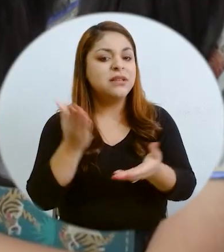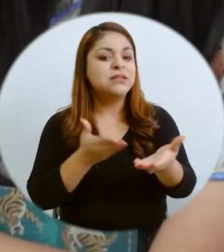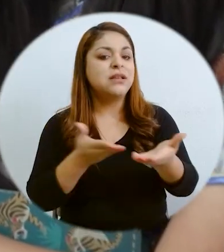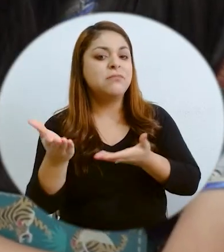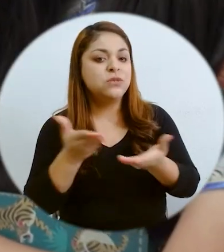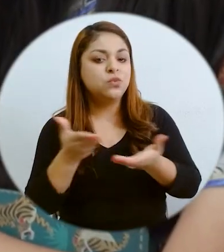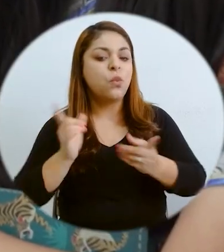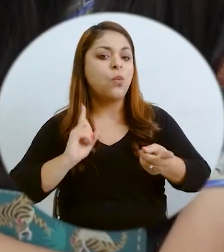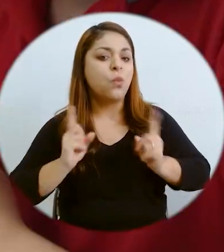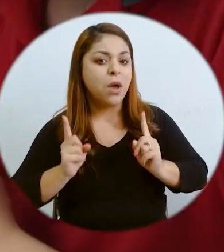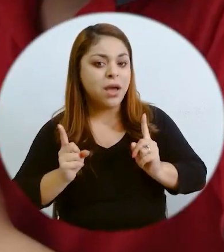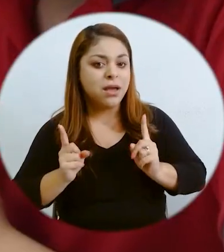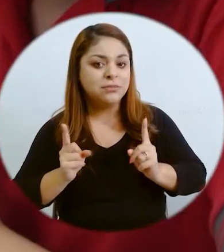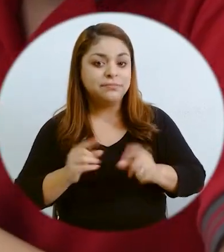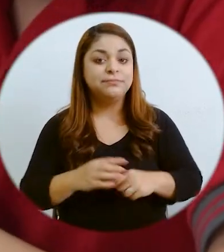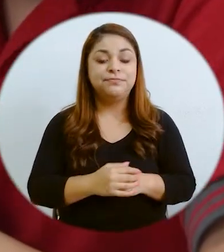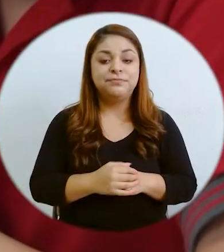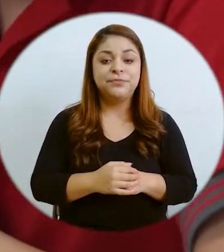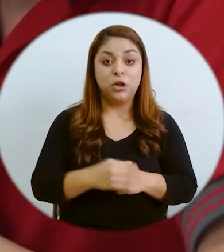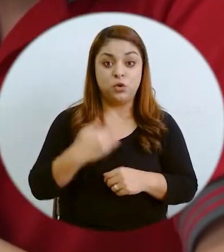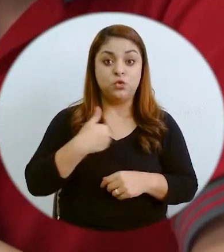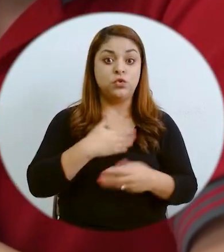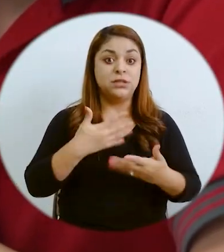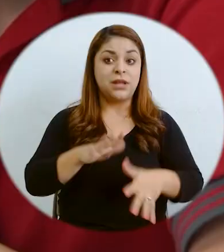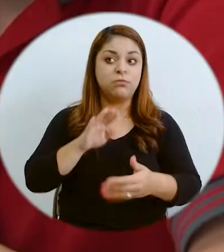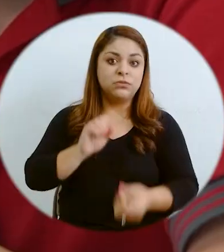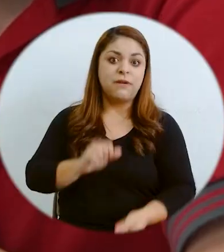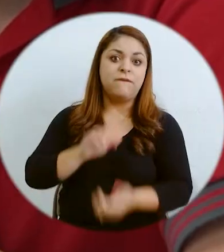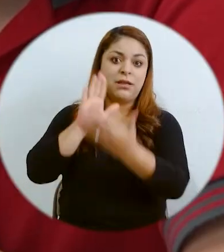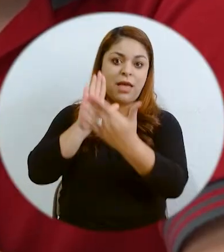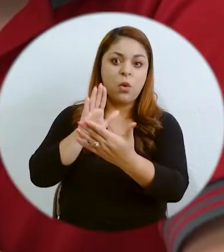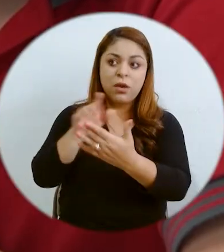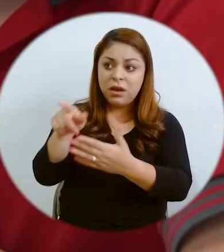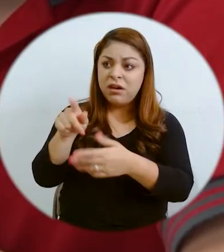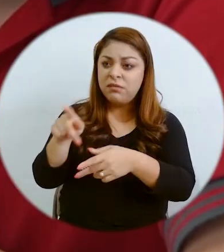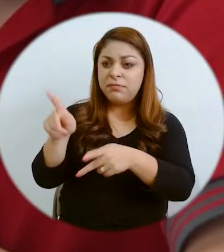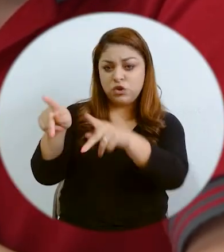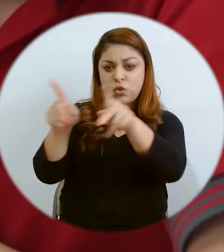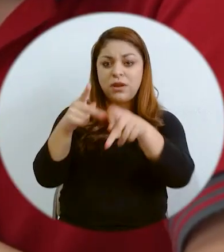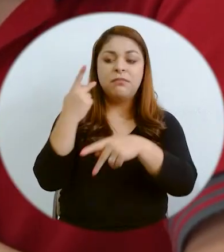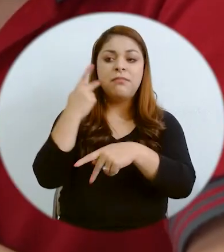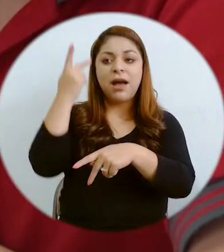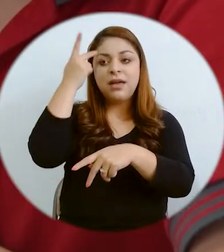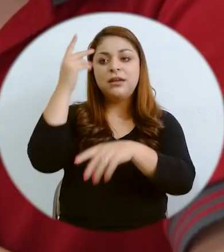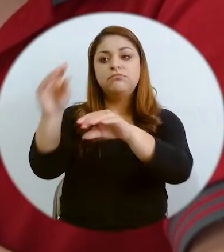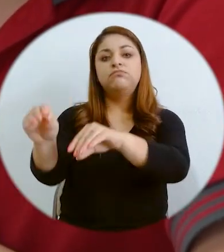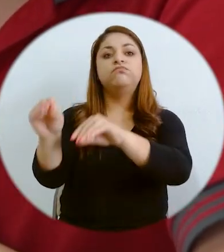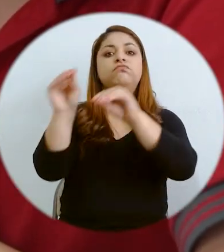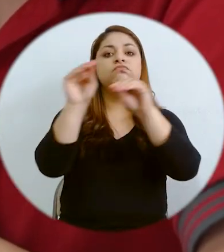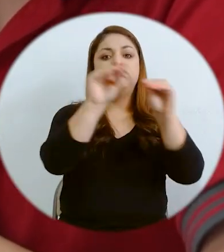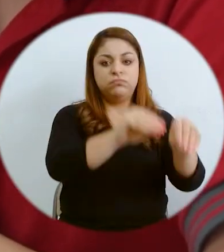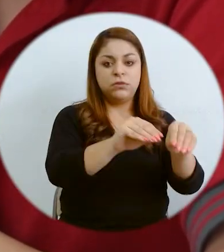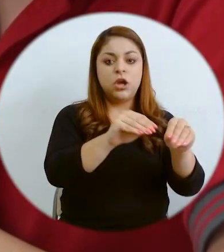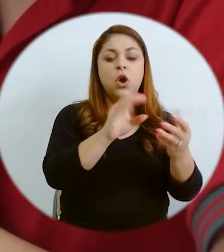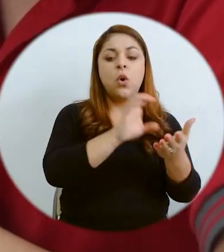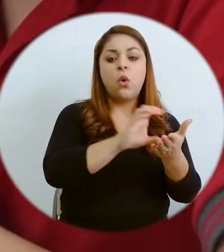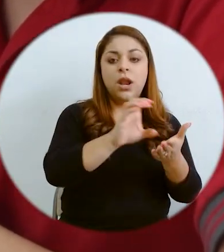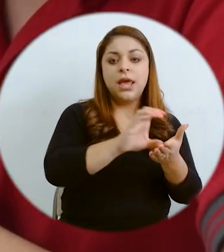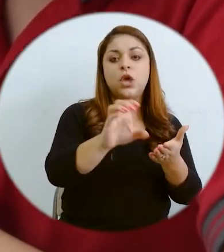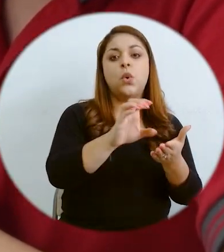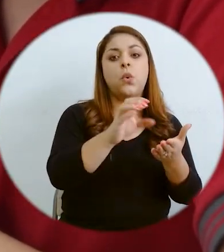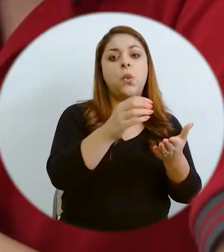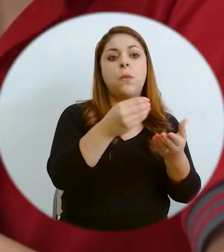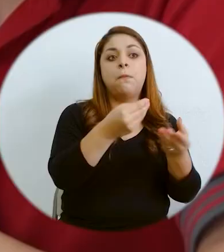gente no sabe cuáles son los servicios. Nosotros hemos enfrentado algunas situaciones de padres de familia que trasladan a sus hijos de colegios privados al